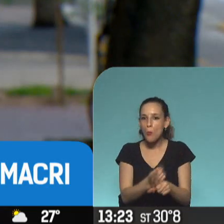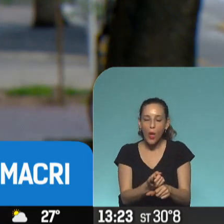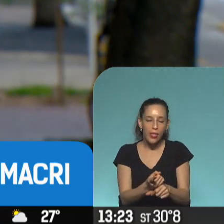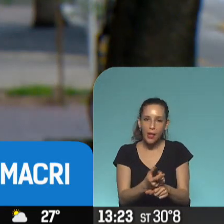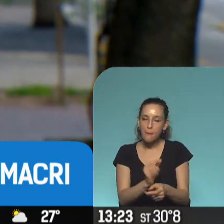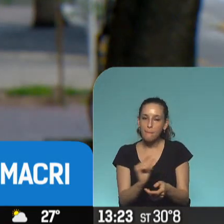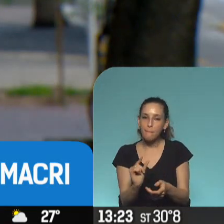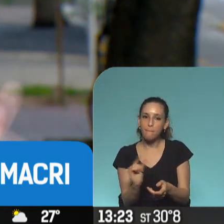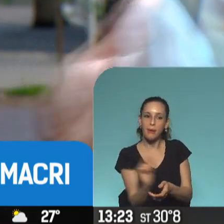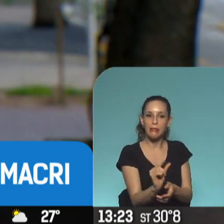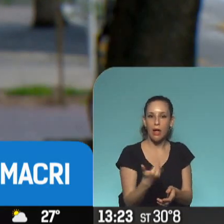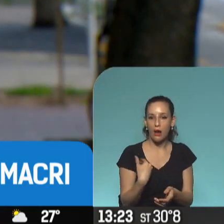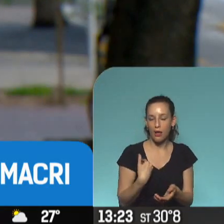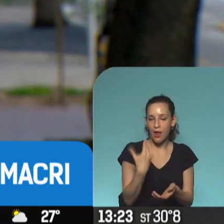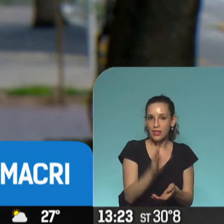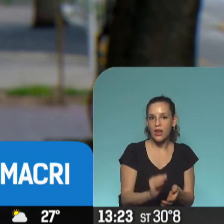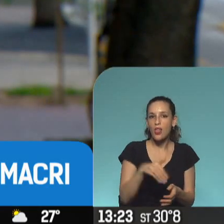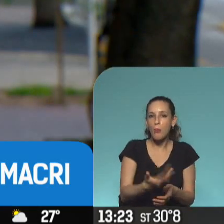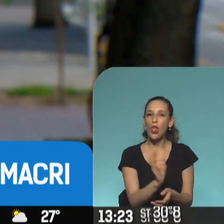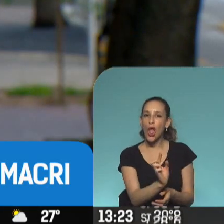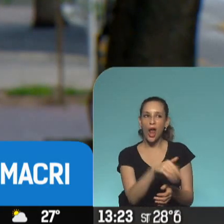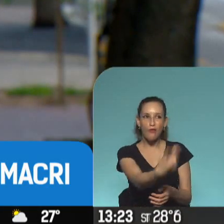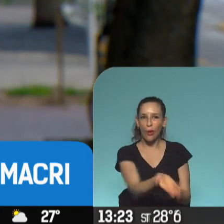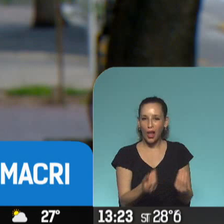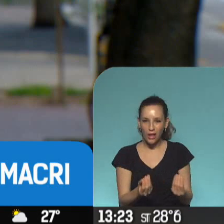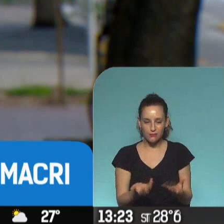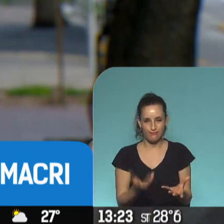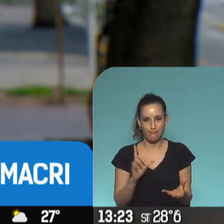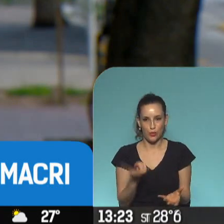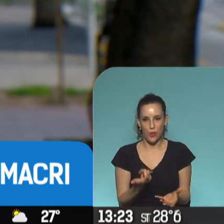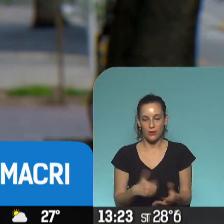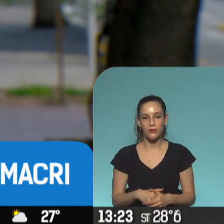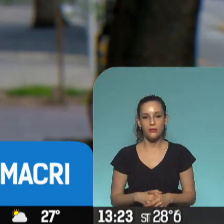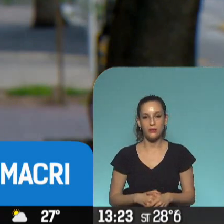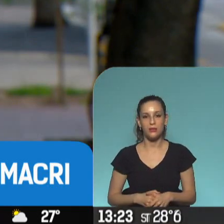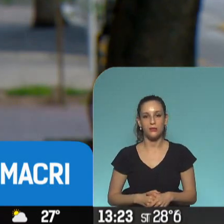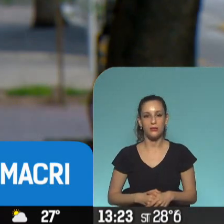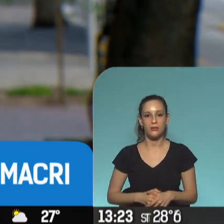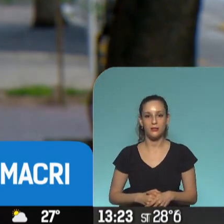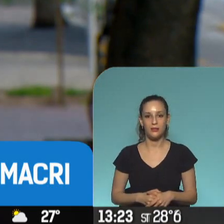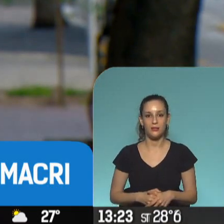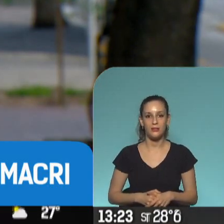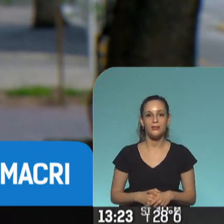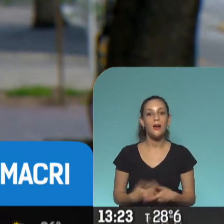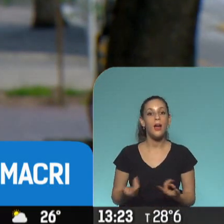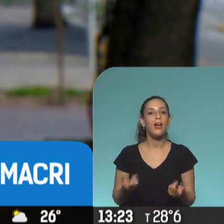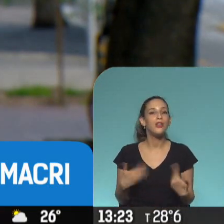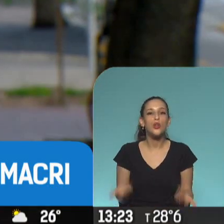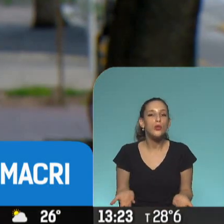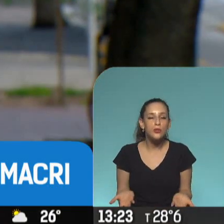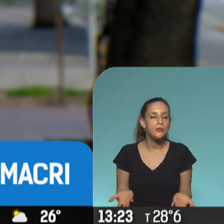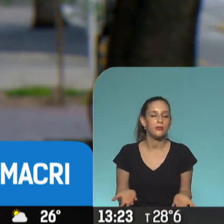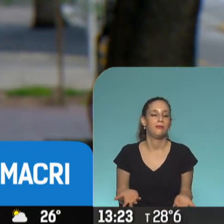caso argentino y que siguió siendo el caso argentino después del préstamo con el Fondo en mayor medida aún. Por ende, el Fondo no puede venir a